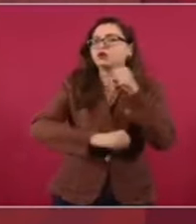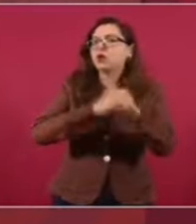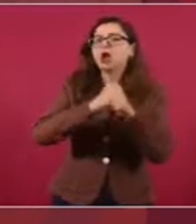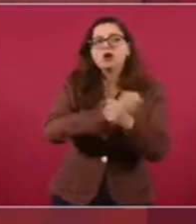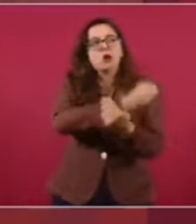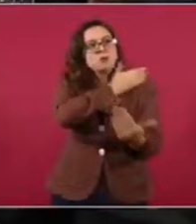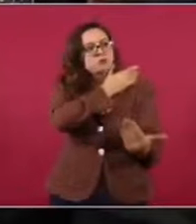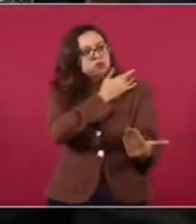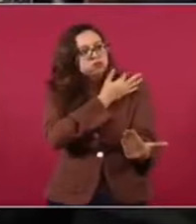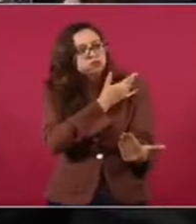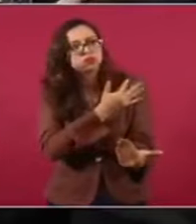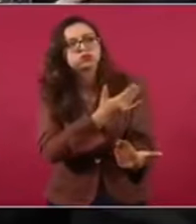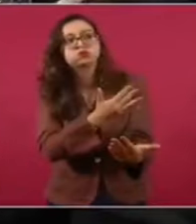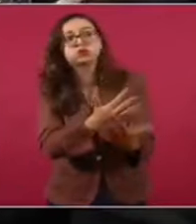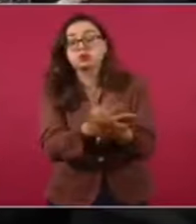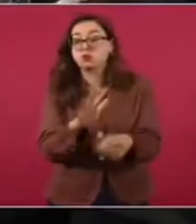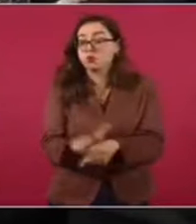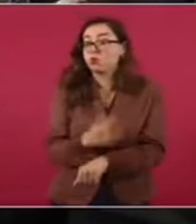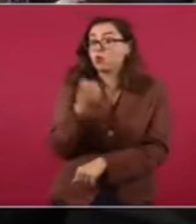fue,